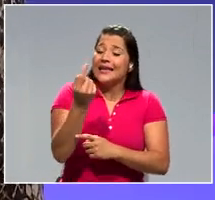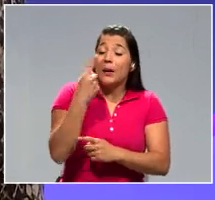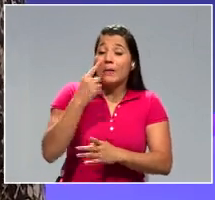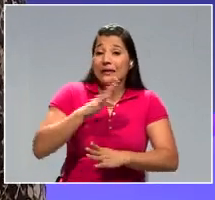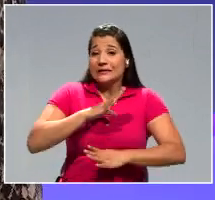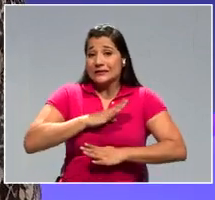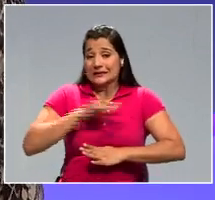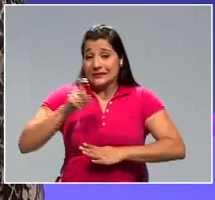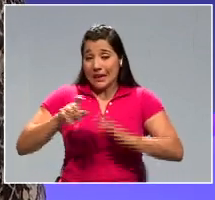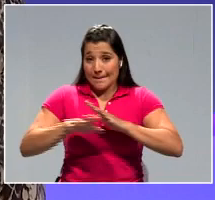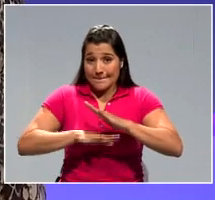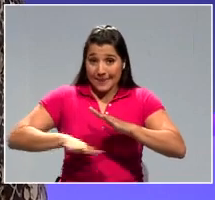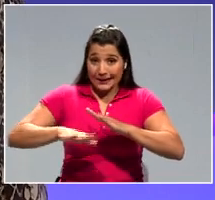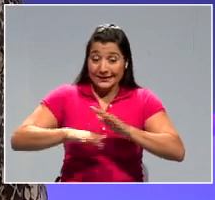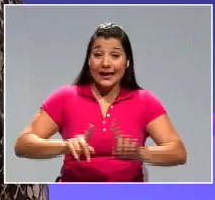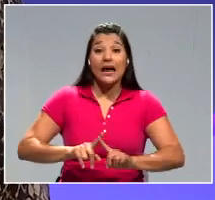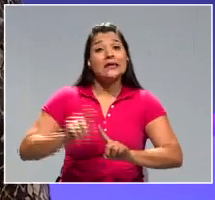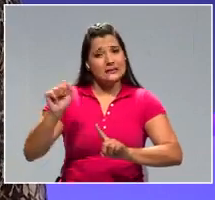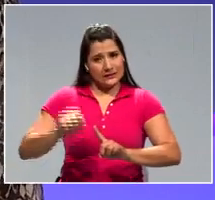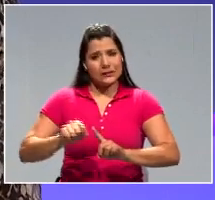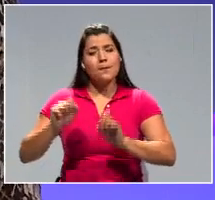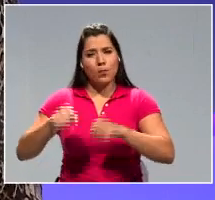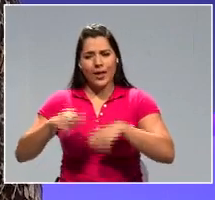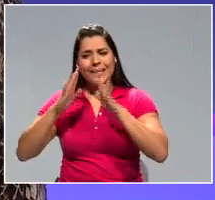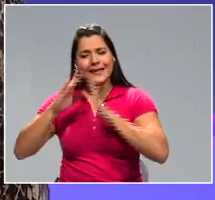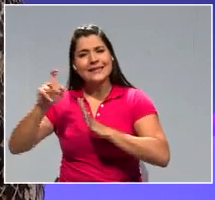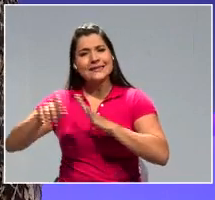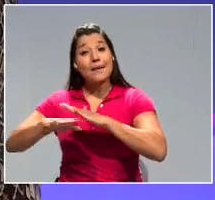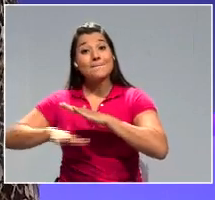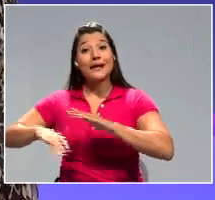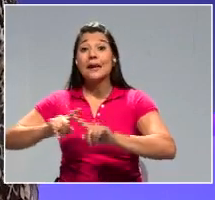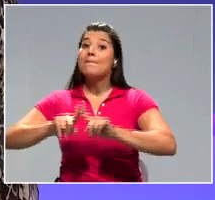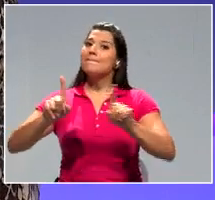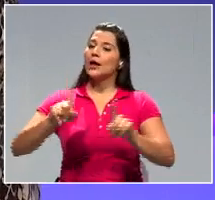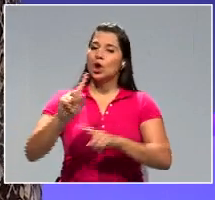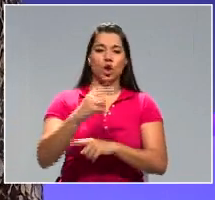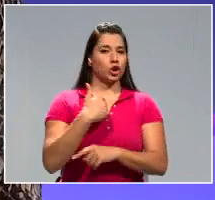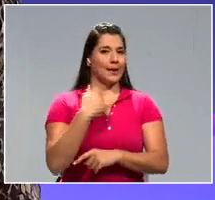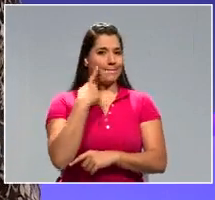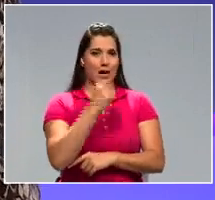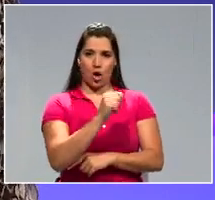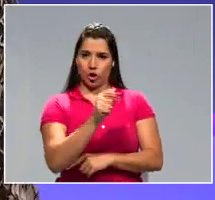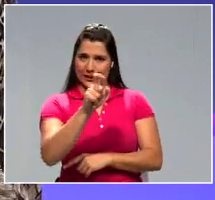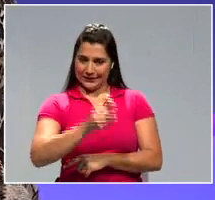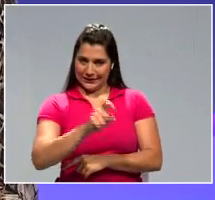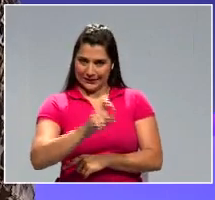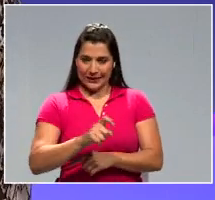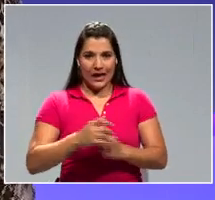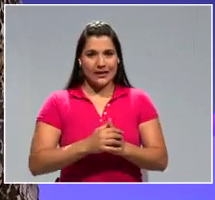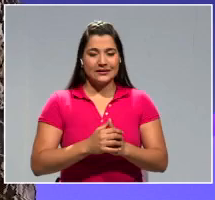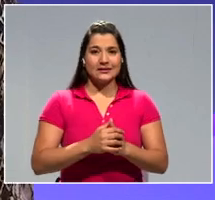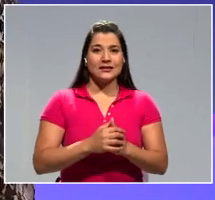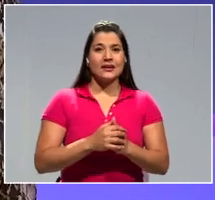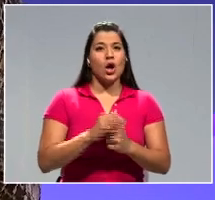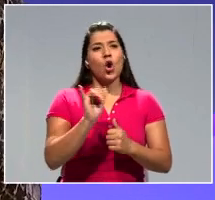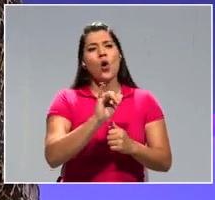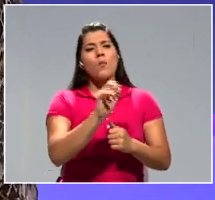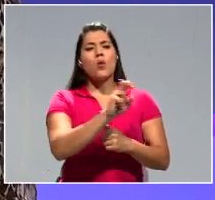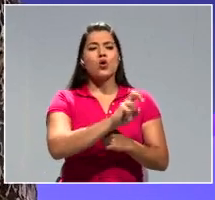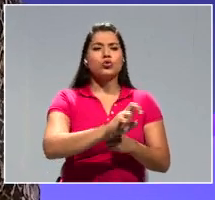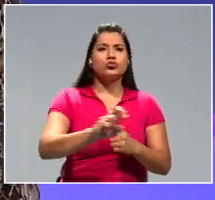alcanzan para otras necesidades, por ejemplo, para pagar servicios, para el transporte, para todo lo que tiene que ver